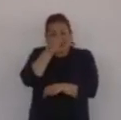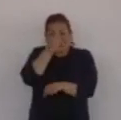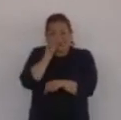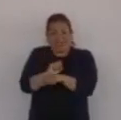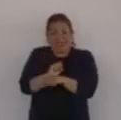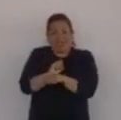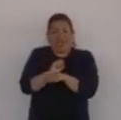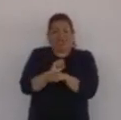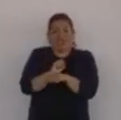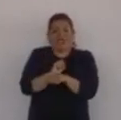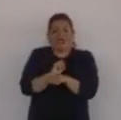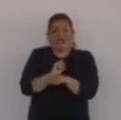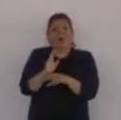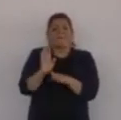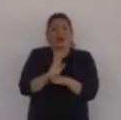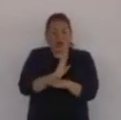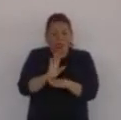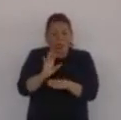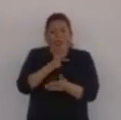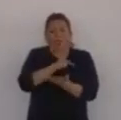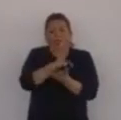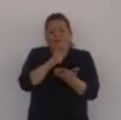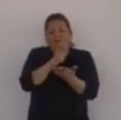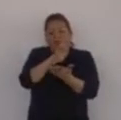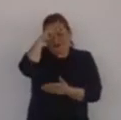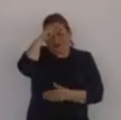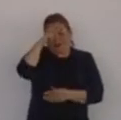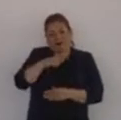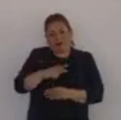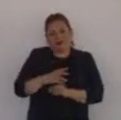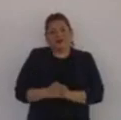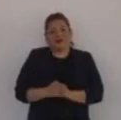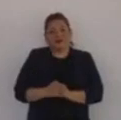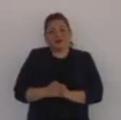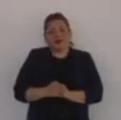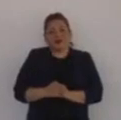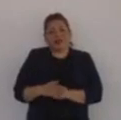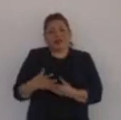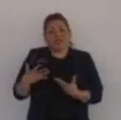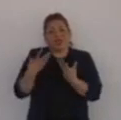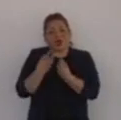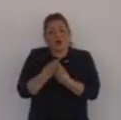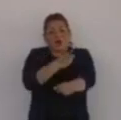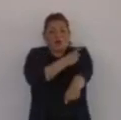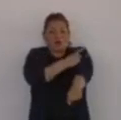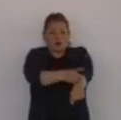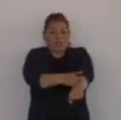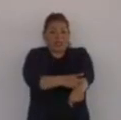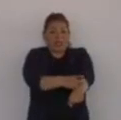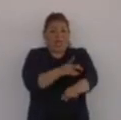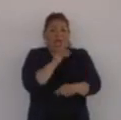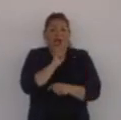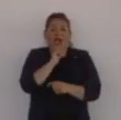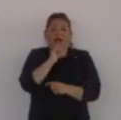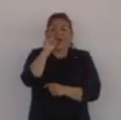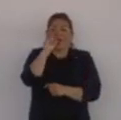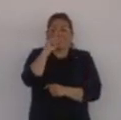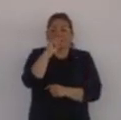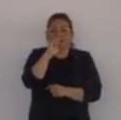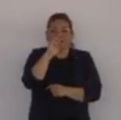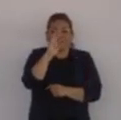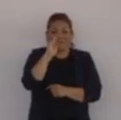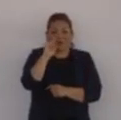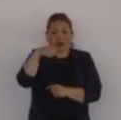secretario de Bienestar de la Ciudad de México, y mi compañera Stephanie Correa, que ella es la delegada del